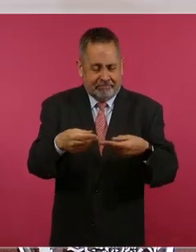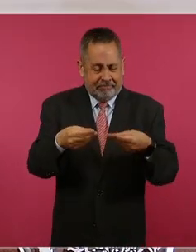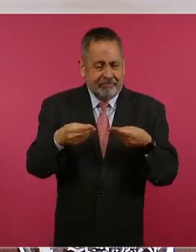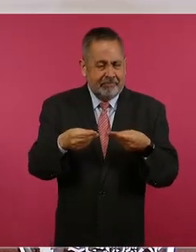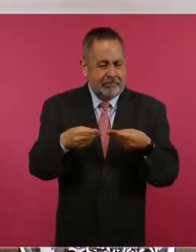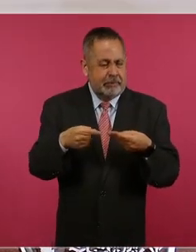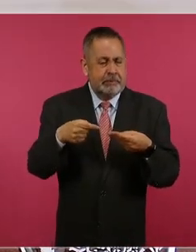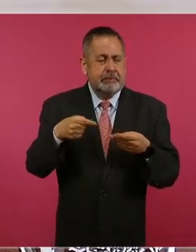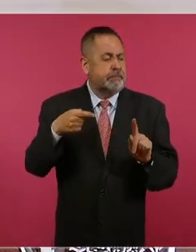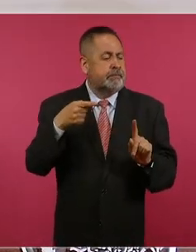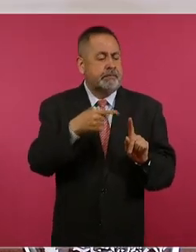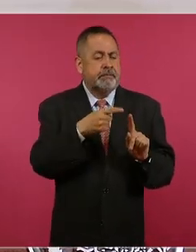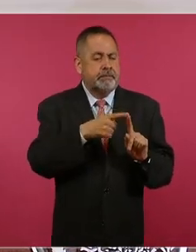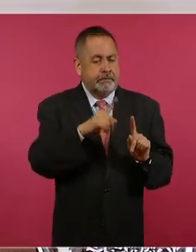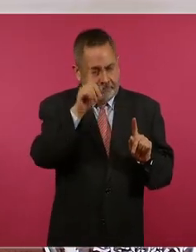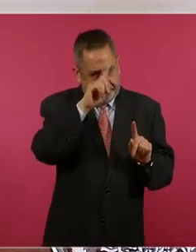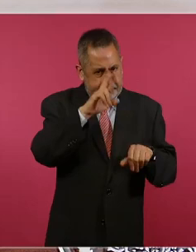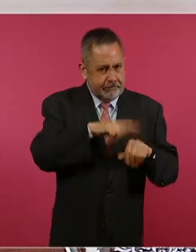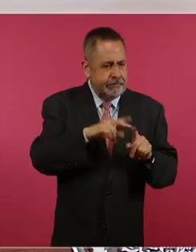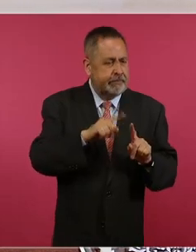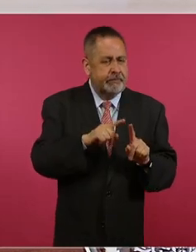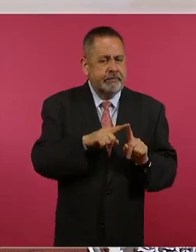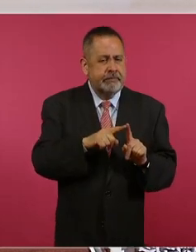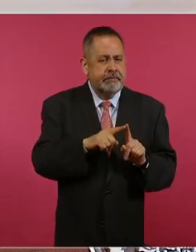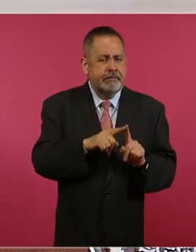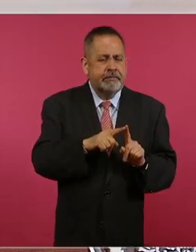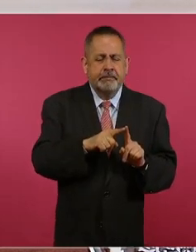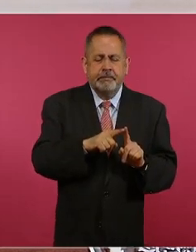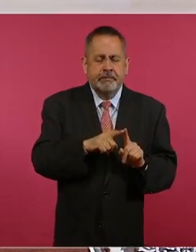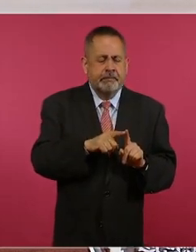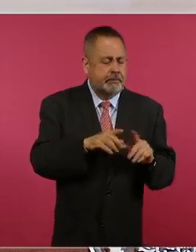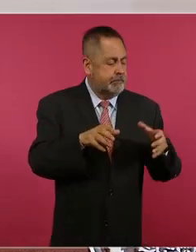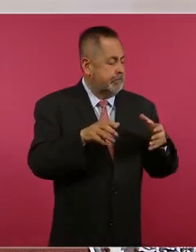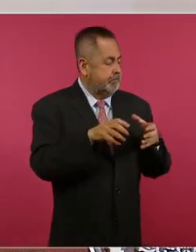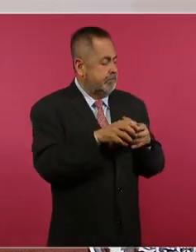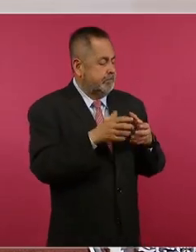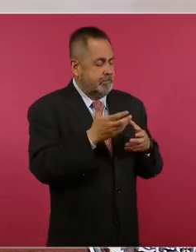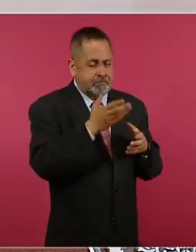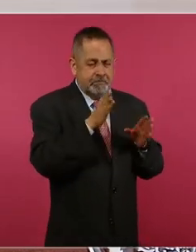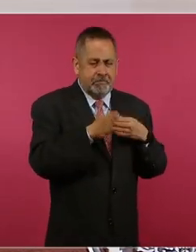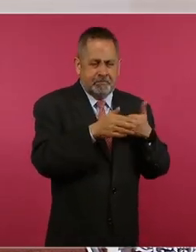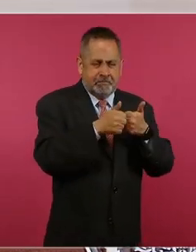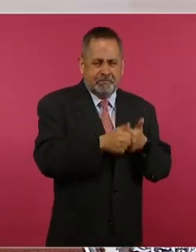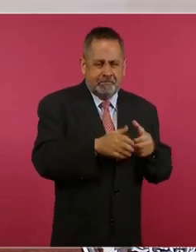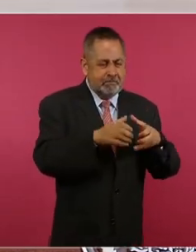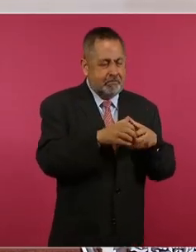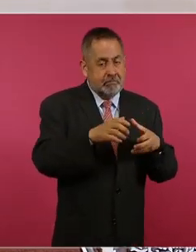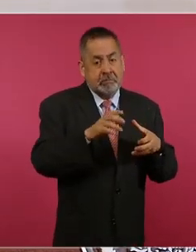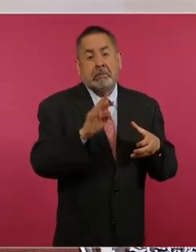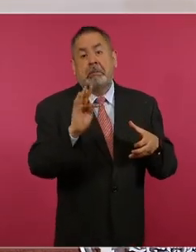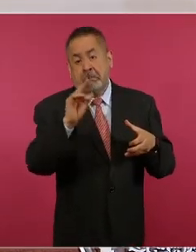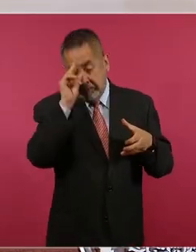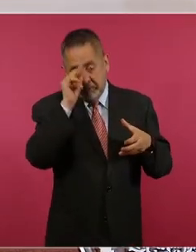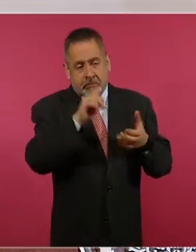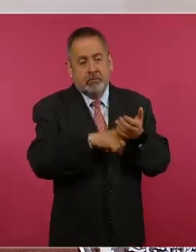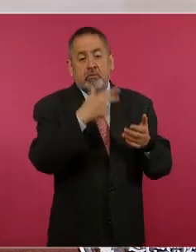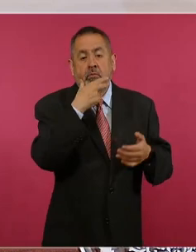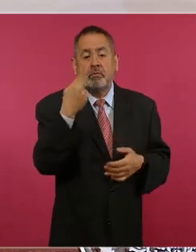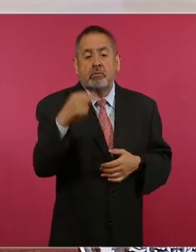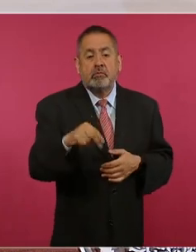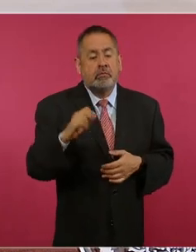el asesor de los conservadores, el intelectual Lucas